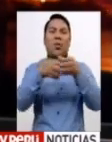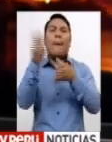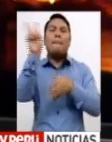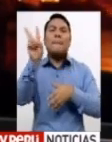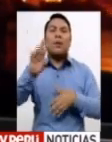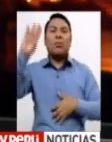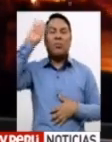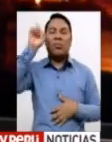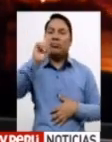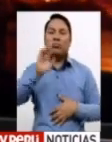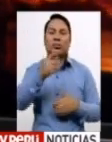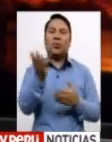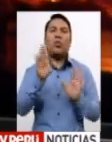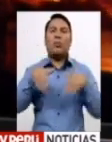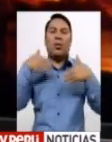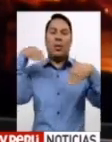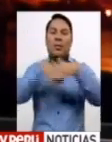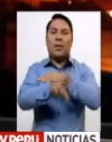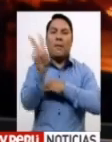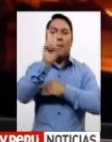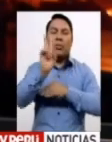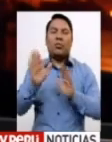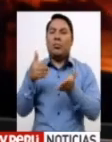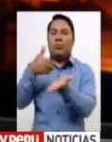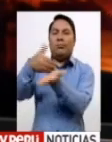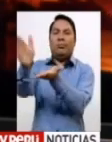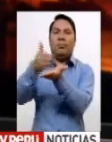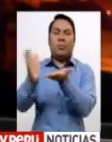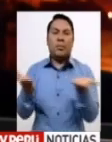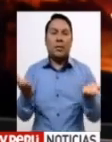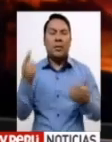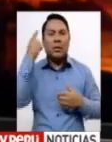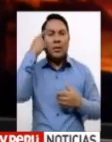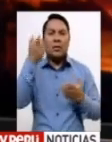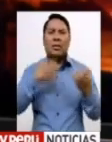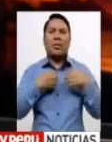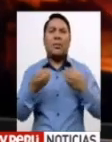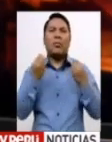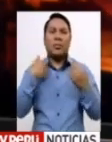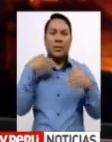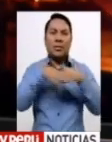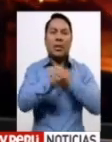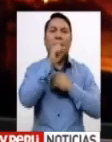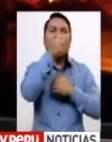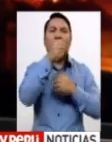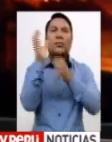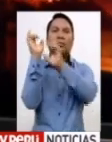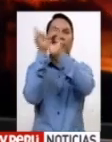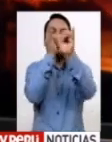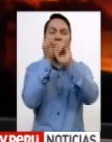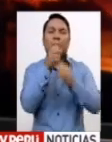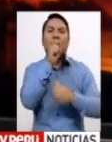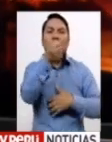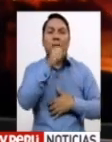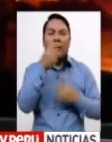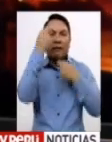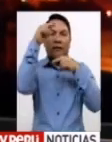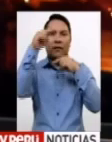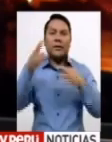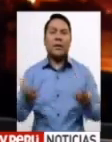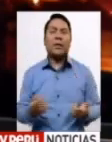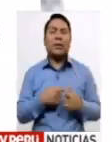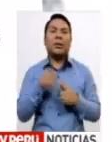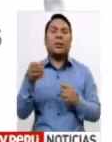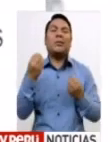le impidieron ingresar a ese país. Venezuela pasa por un momento de tensión política, como hemos visto, por el inicio del proceso de juicio